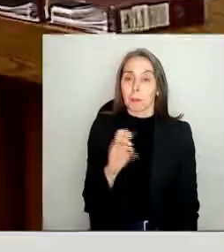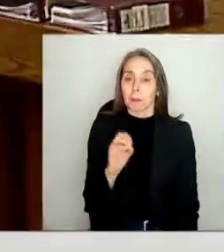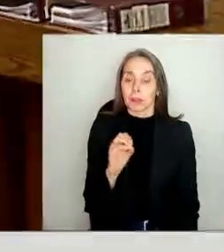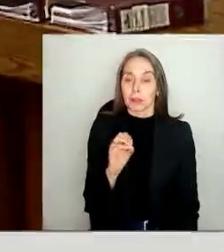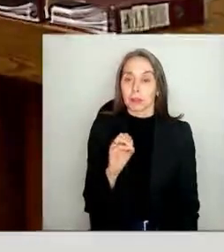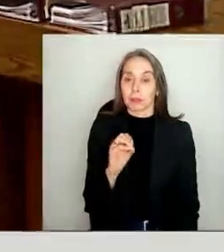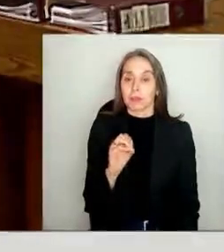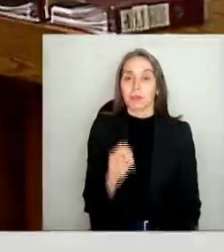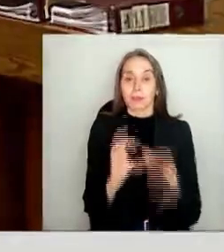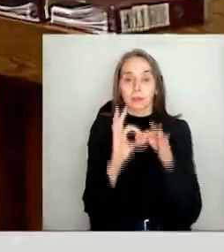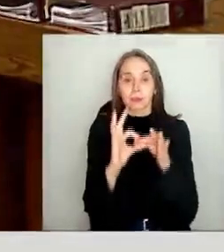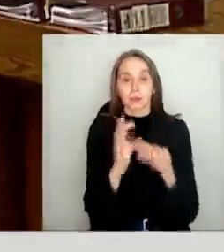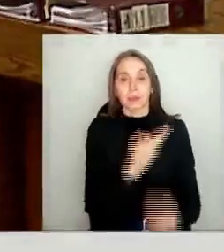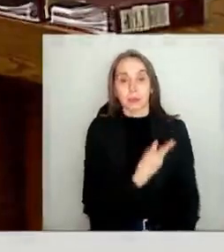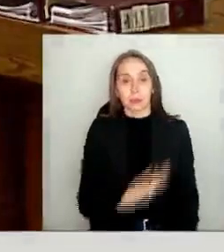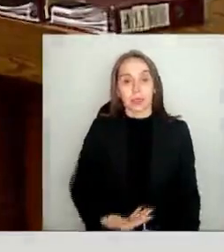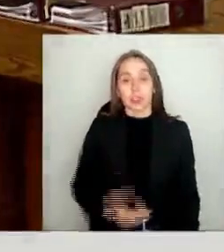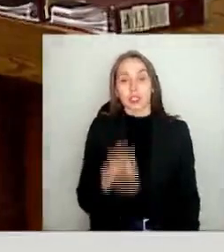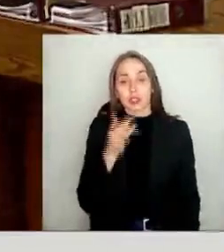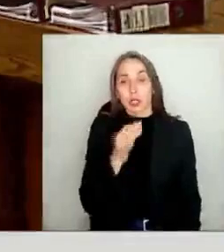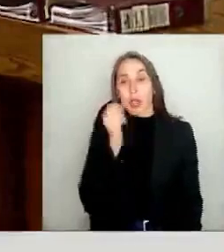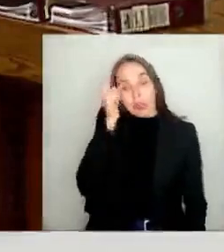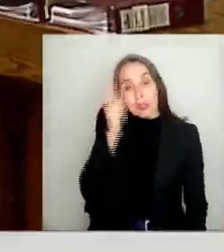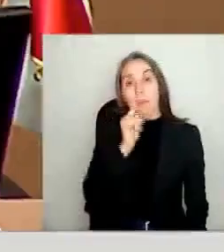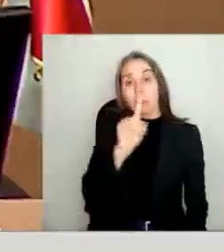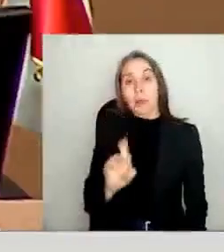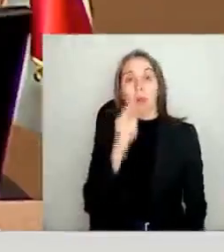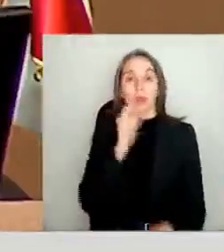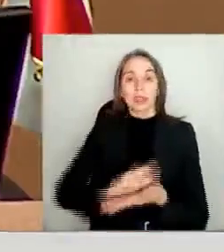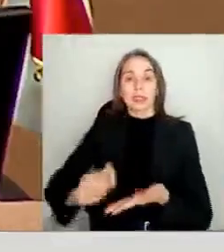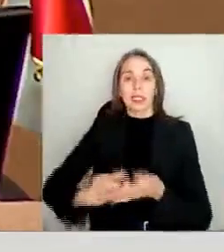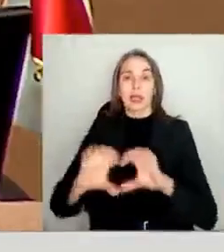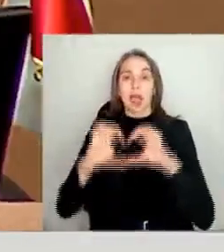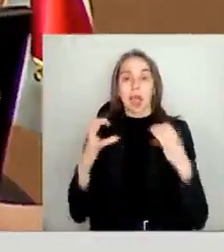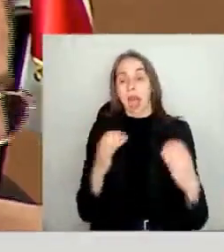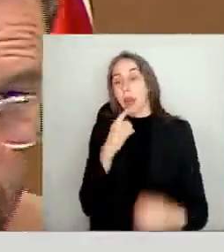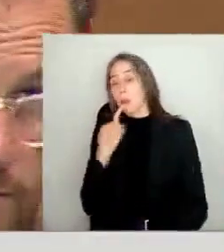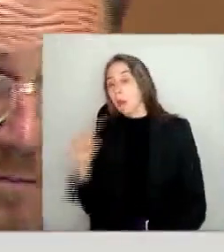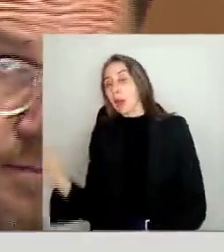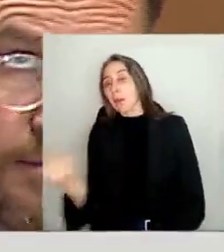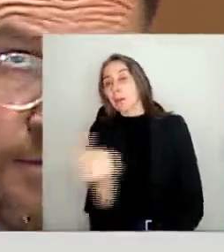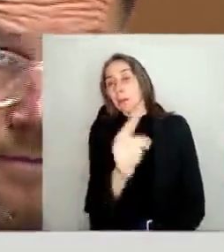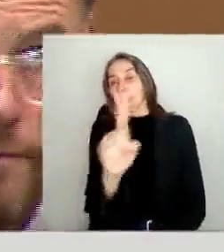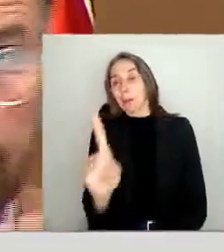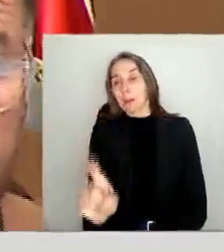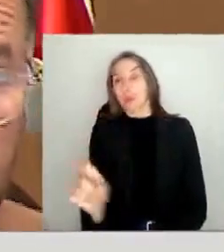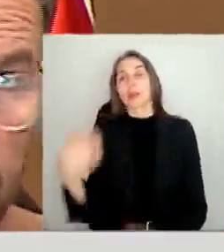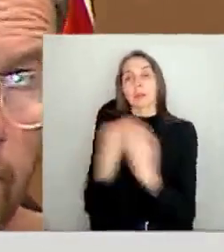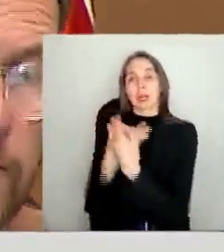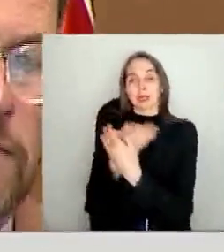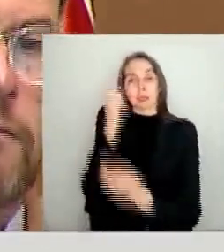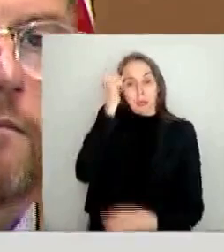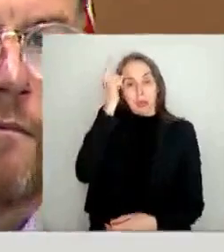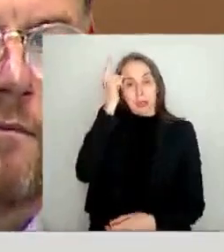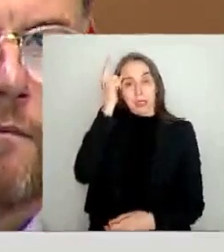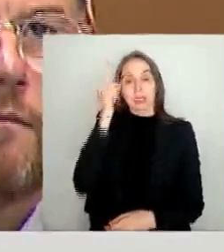Gracias presidenta solamente para entender y preguntarle al secretario de la cámara si por su intermedio presidenta para entender a través de este